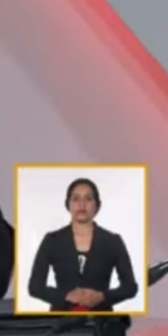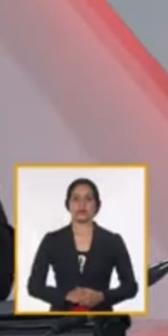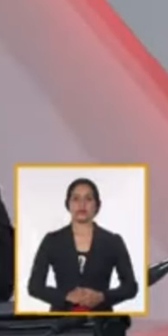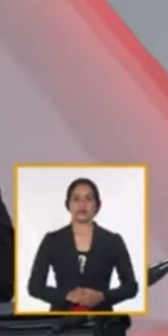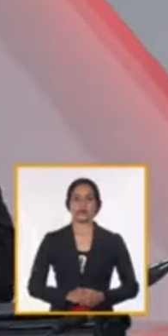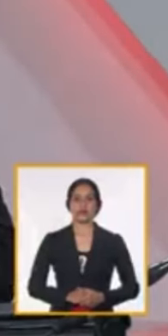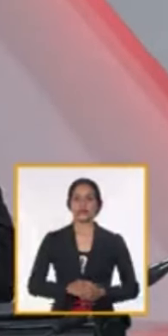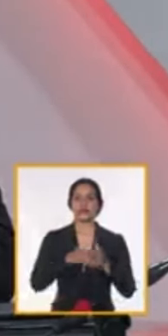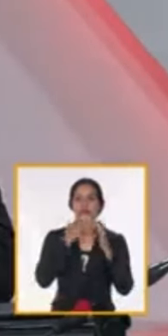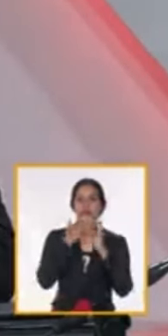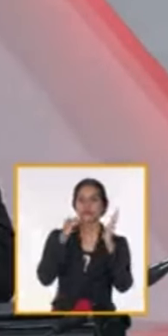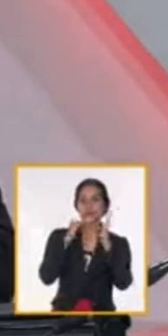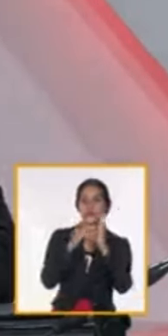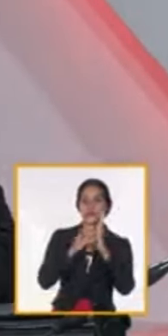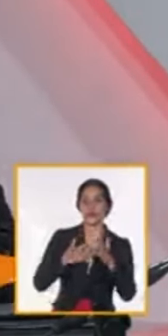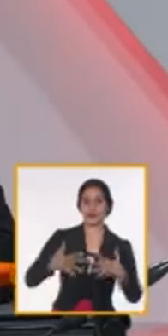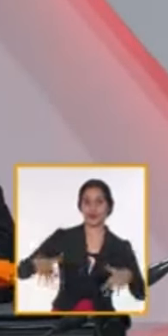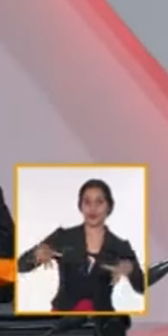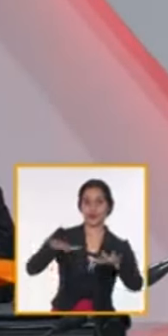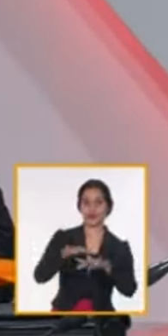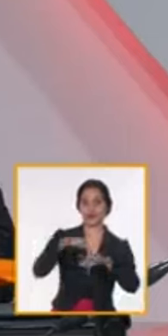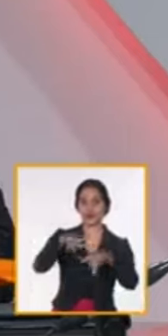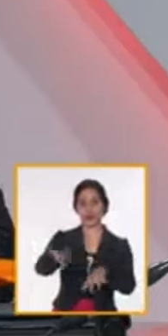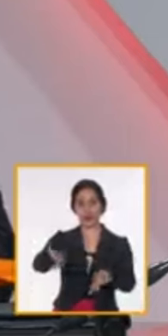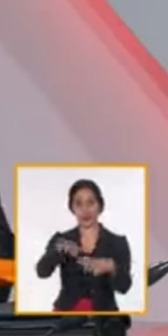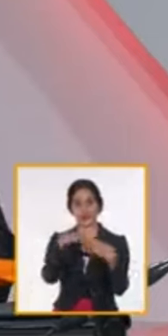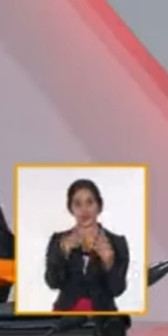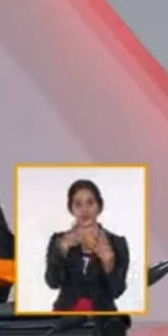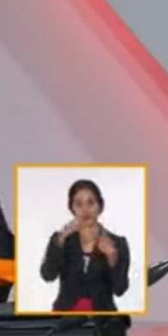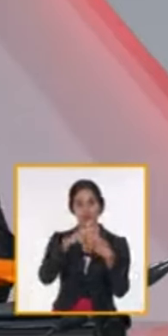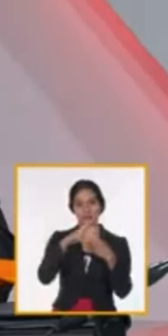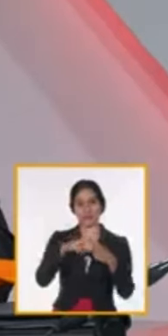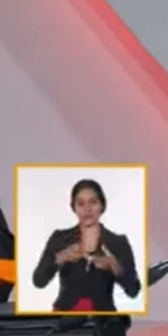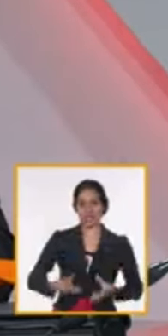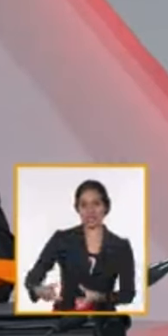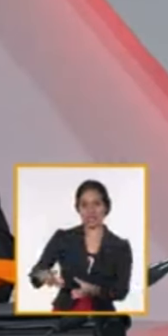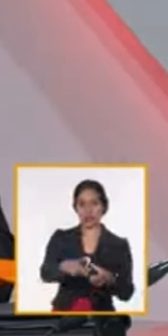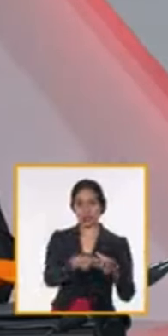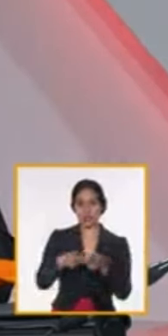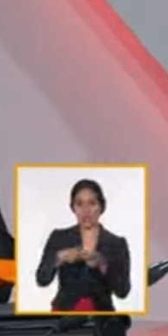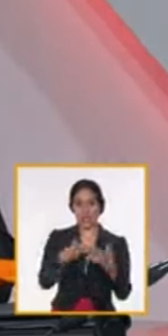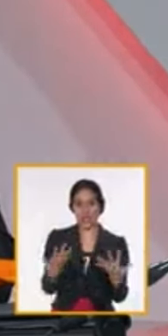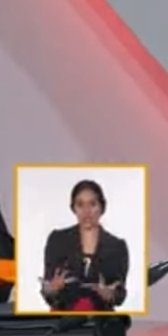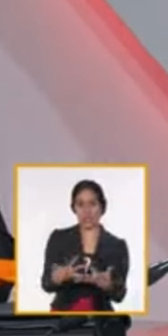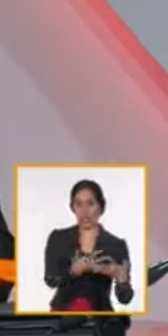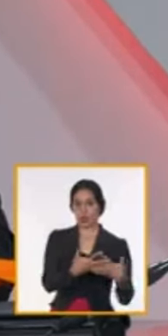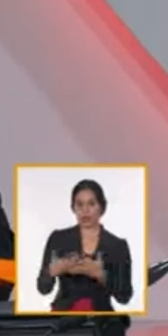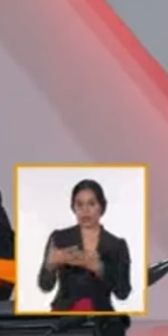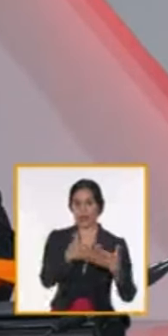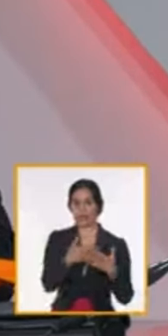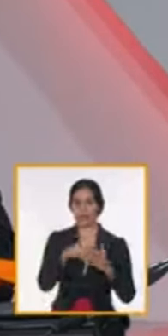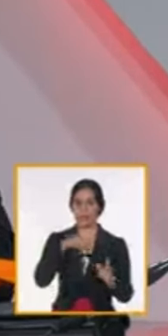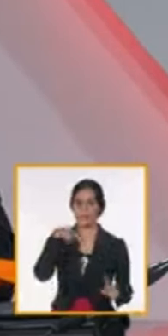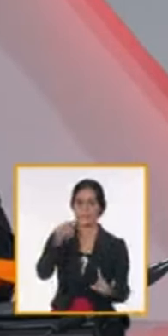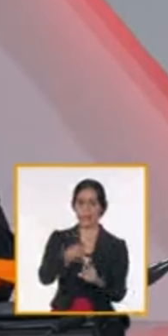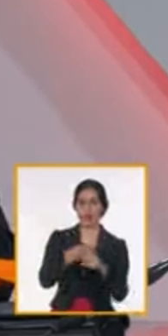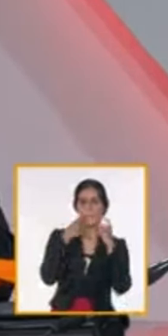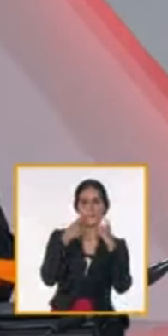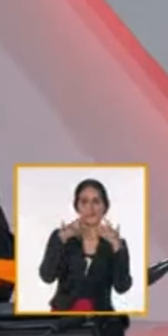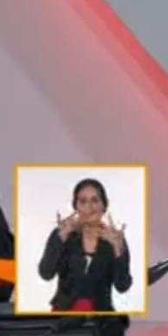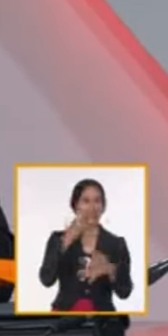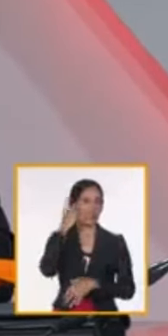tardes, estimados televidentes y radioyentes. La sociedad estadounidense y también la opinión pública